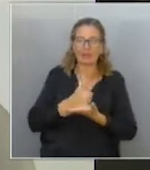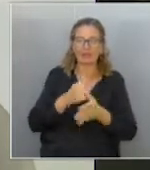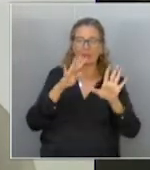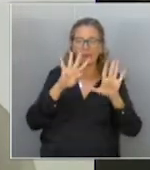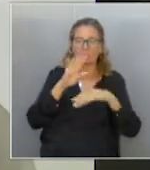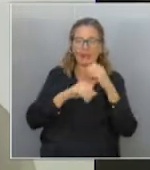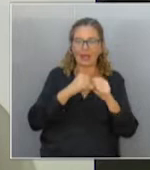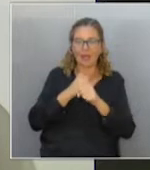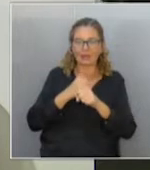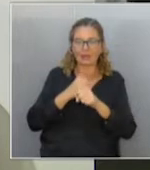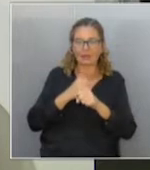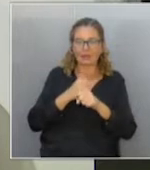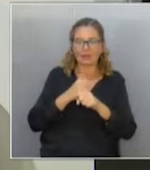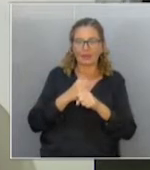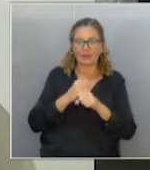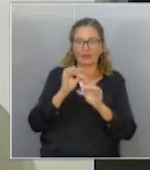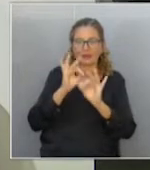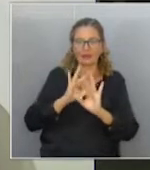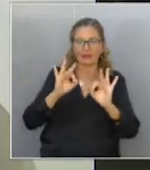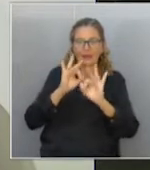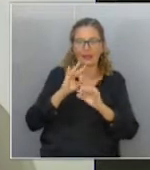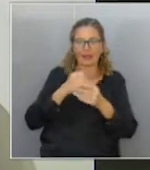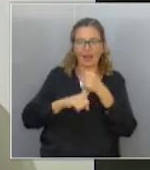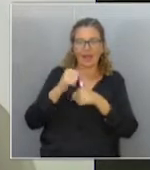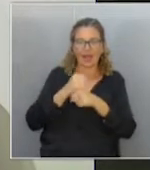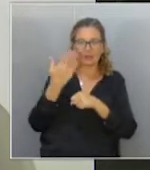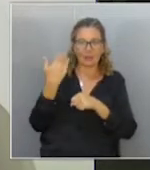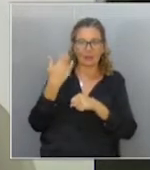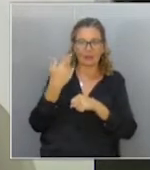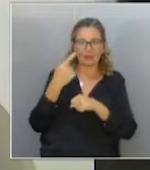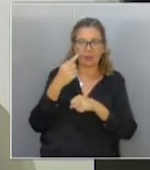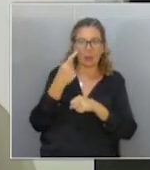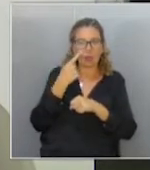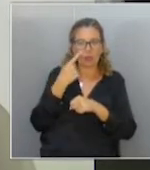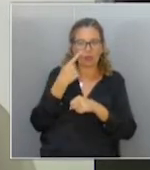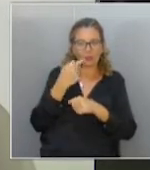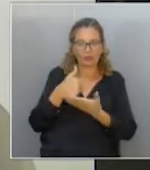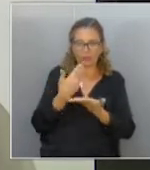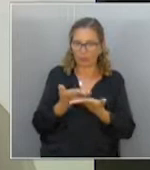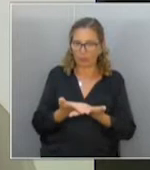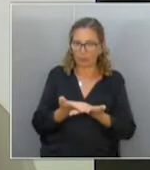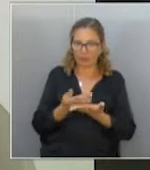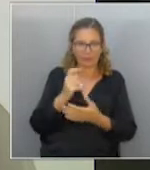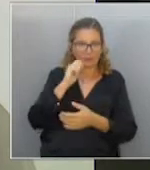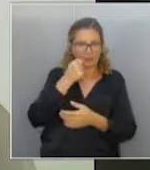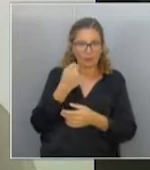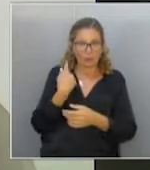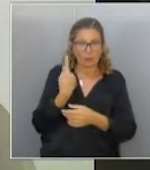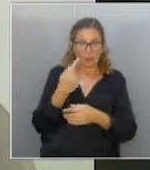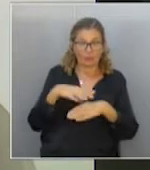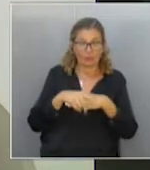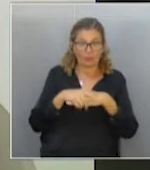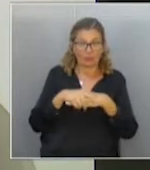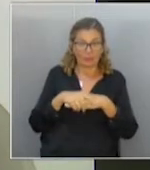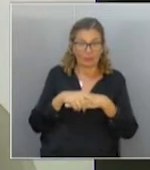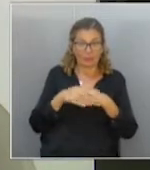viviendo. Sí. Y en realidad nada, lo que pasa es que el año pasado ya conocí como la propuesta, me encantó. Y una amiga me pasó, cuando